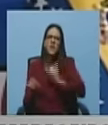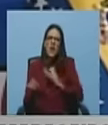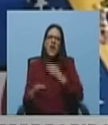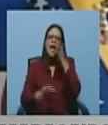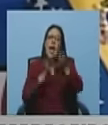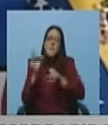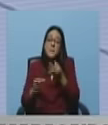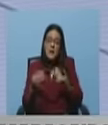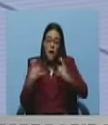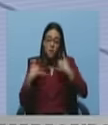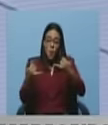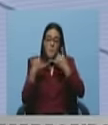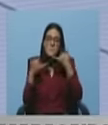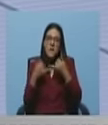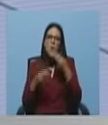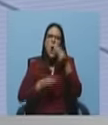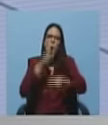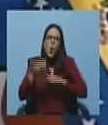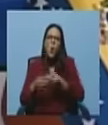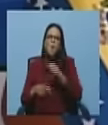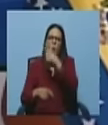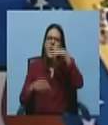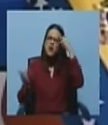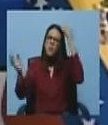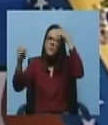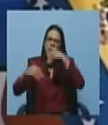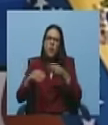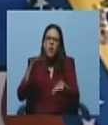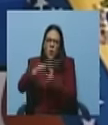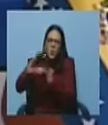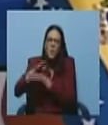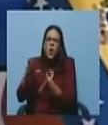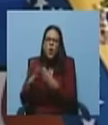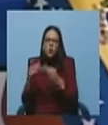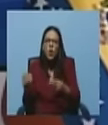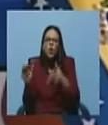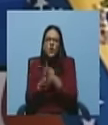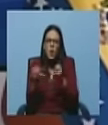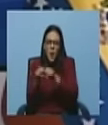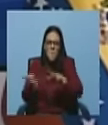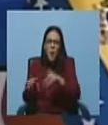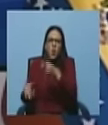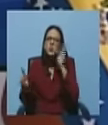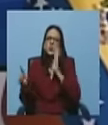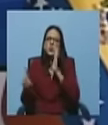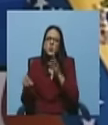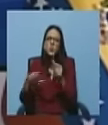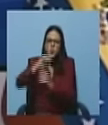explica cómo se operacionalizaba un entramado de corrupción.